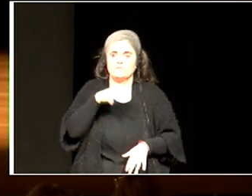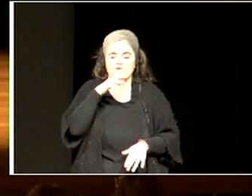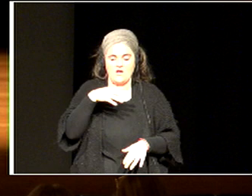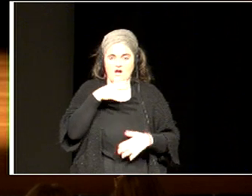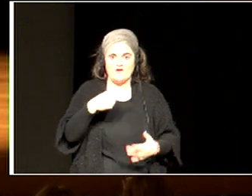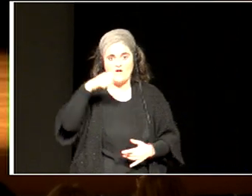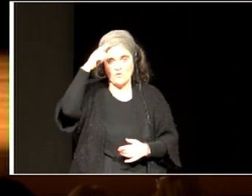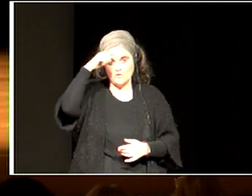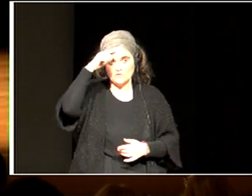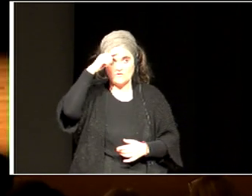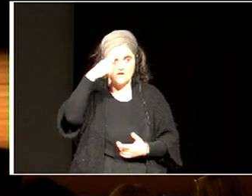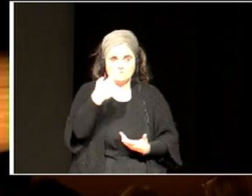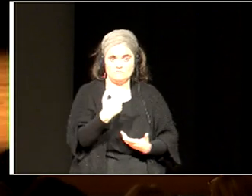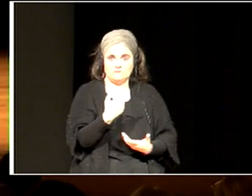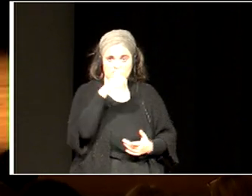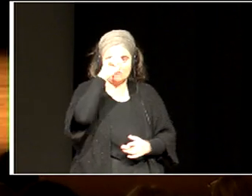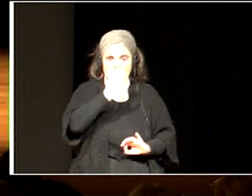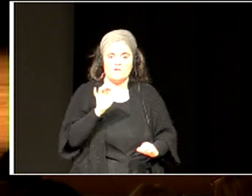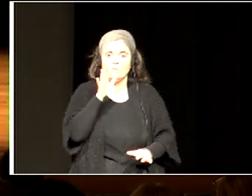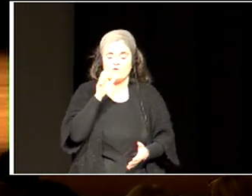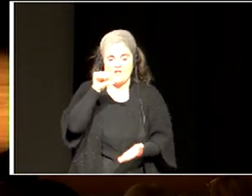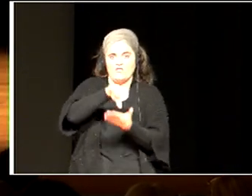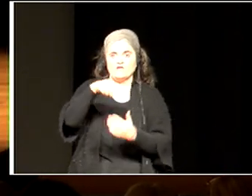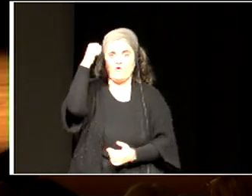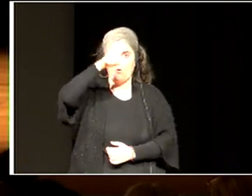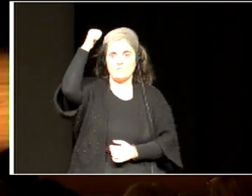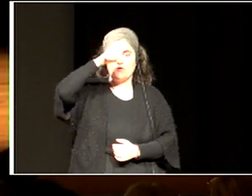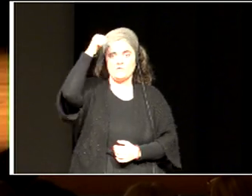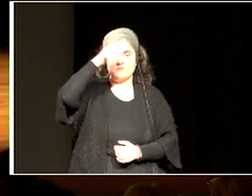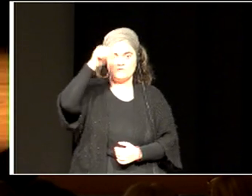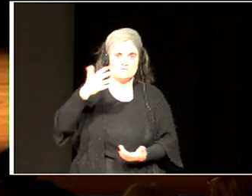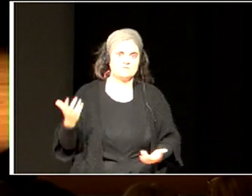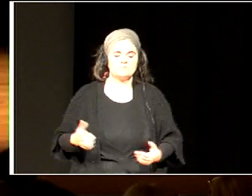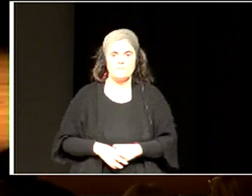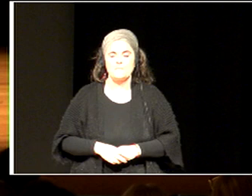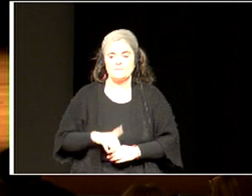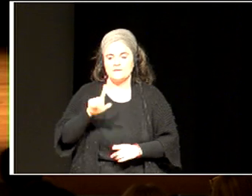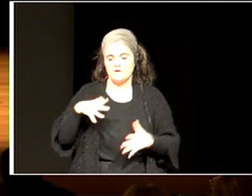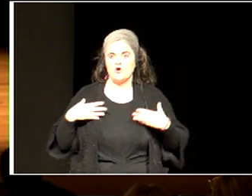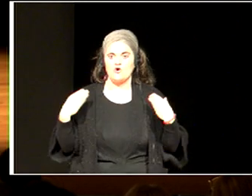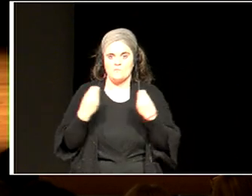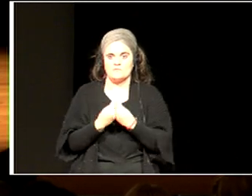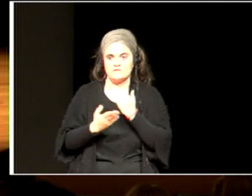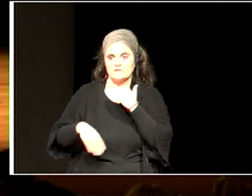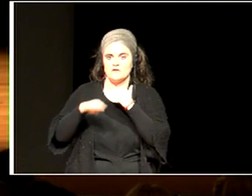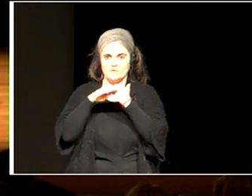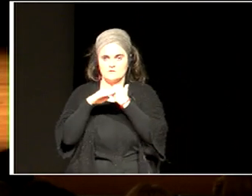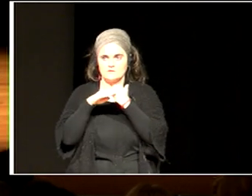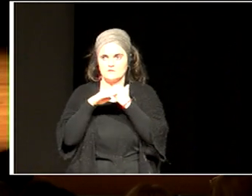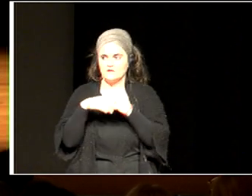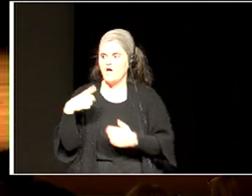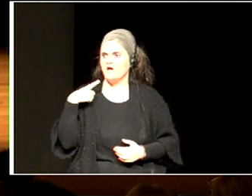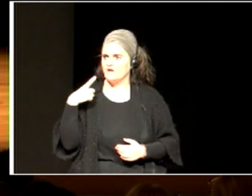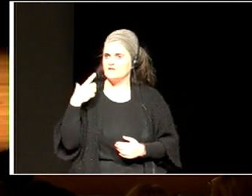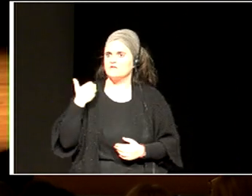una visión absolutamente androcéntrica también de nuestra sociedad el siguiente la convivencia coeducativa ayer día fueron unas